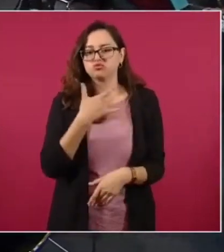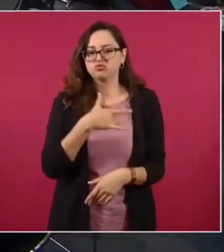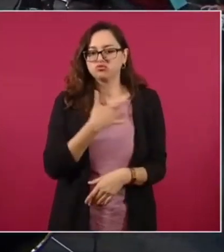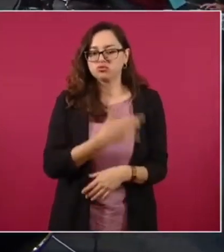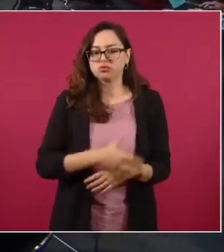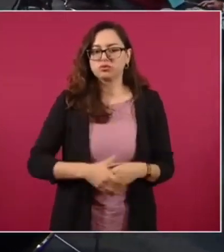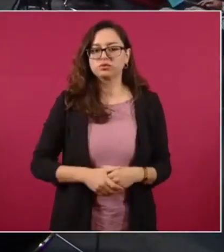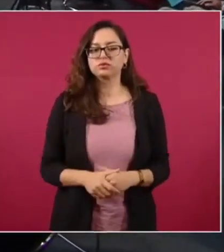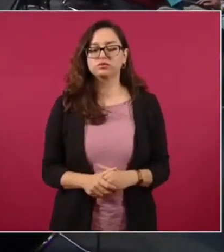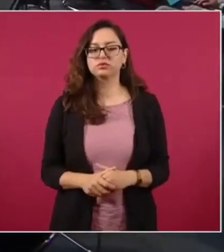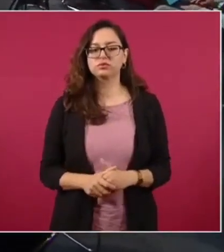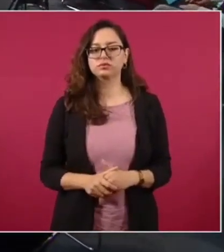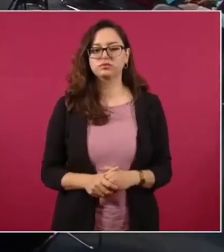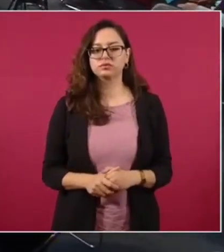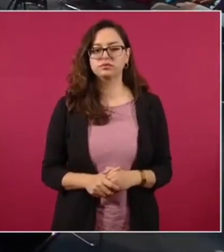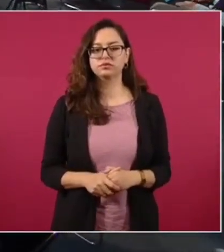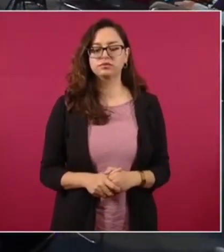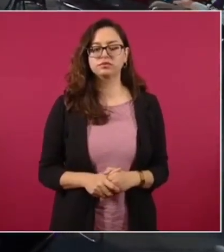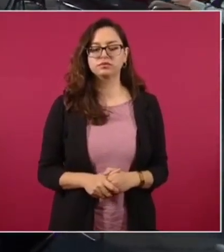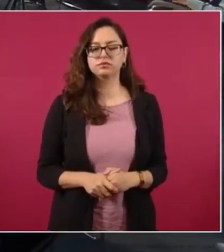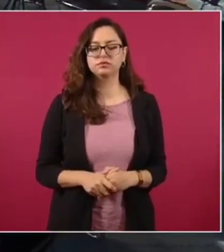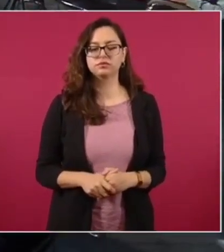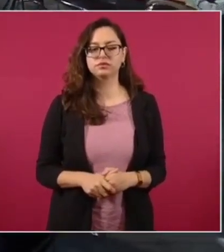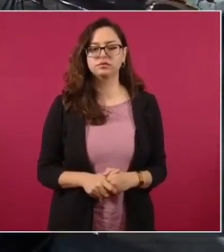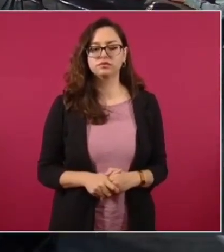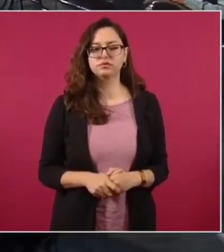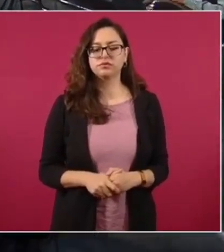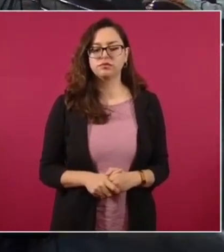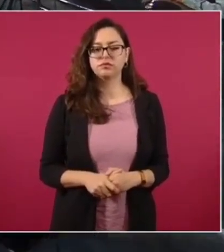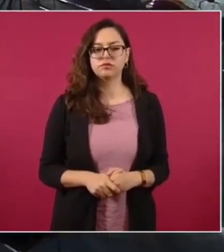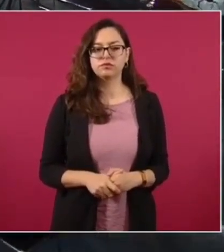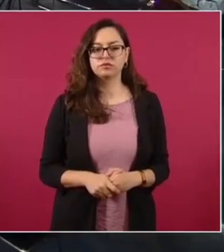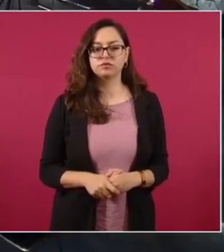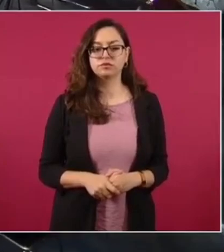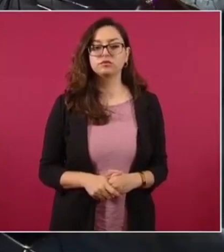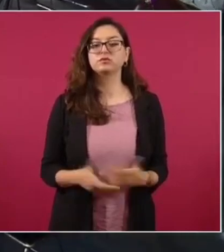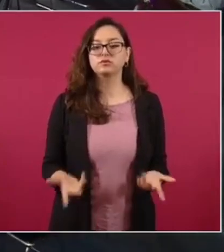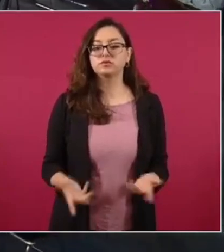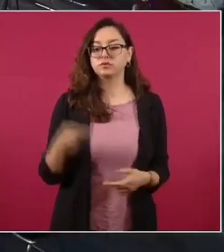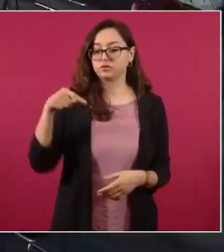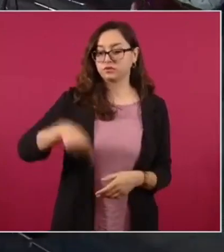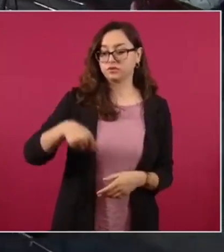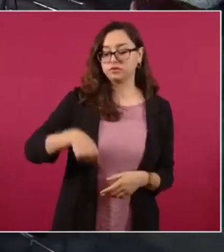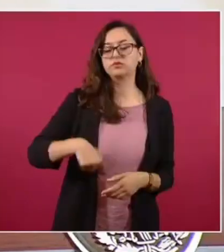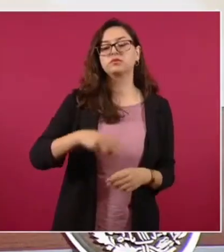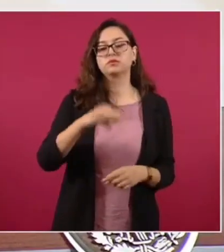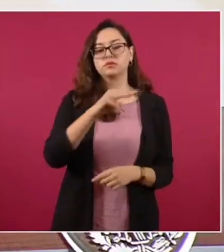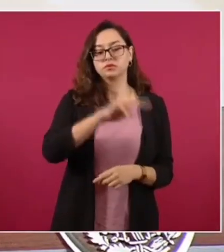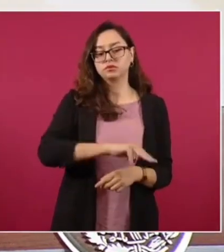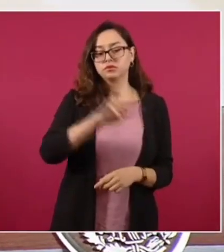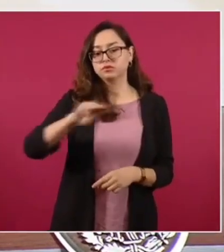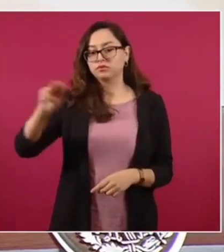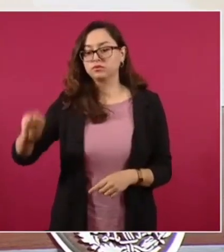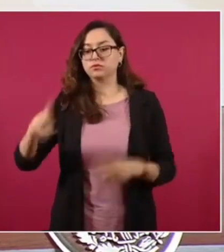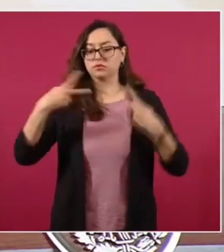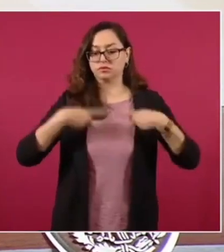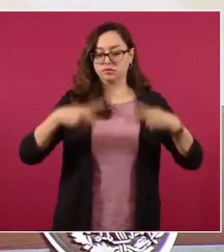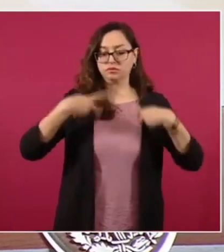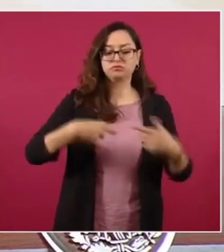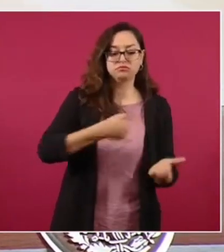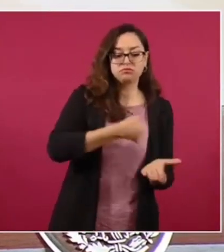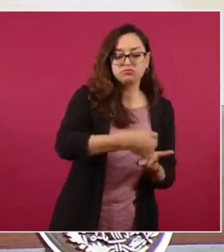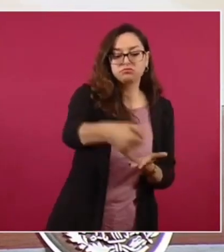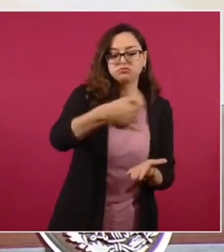que los productores de aguacate de Michoacán son gentes